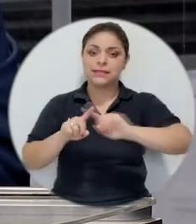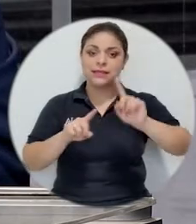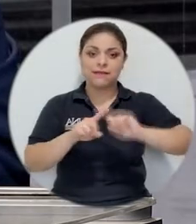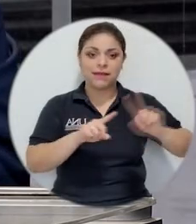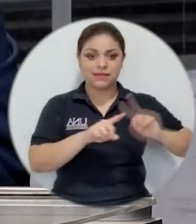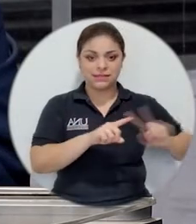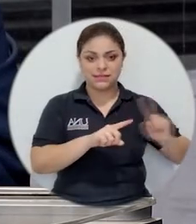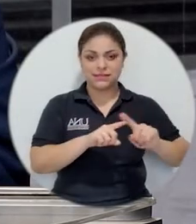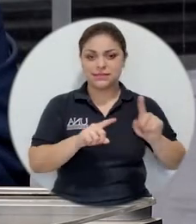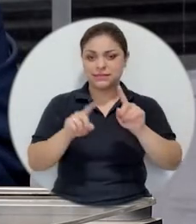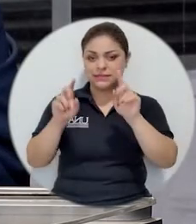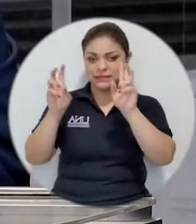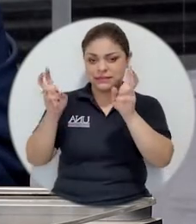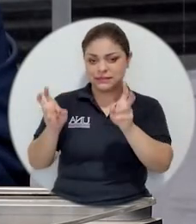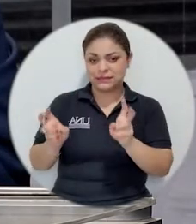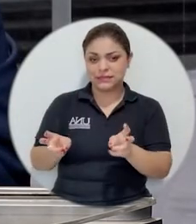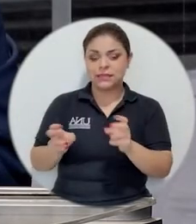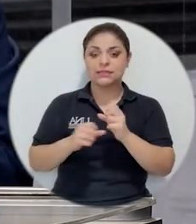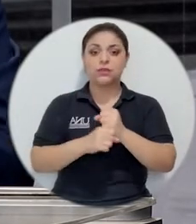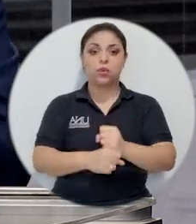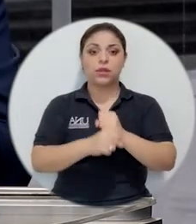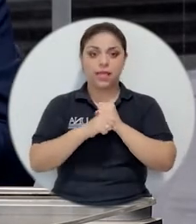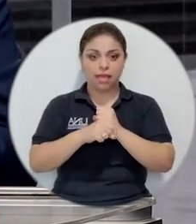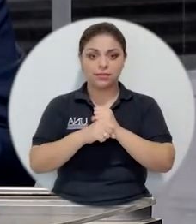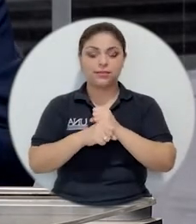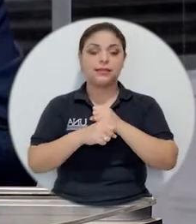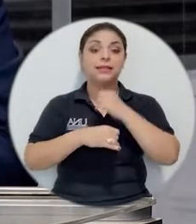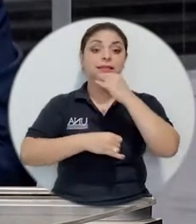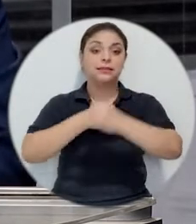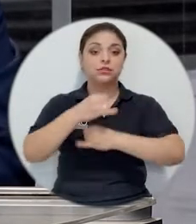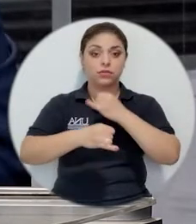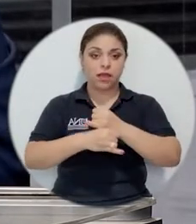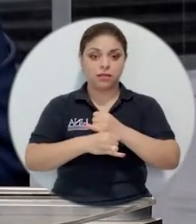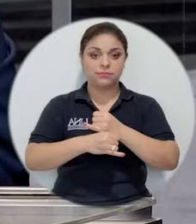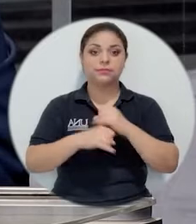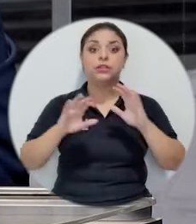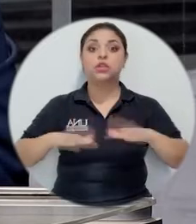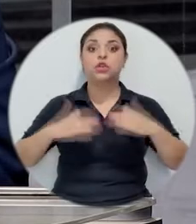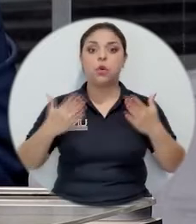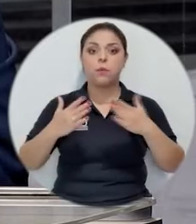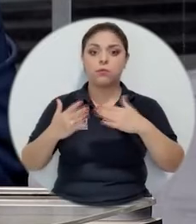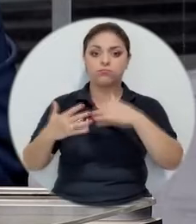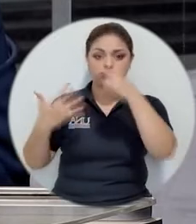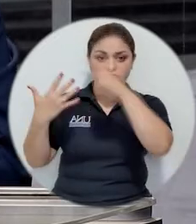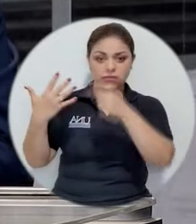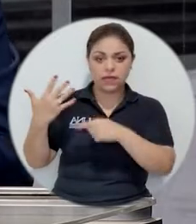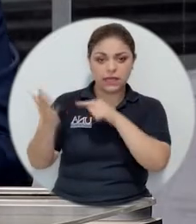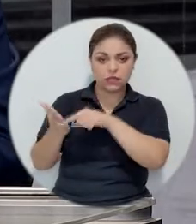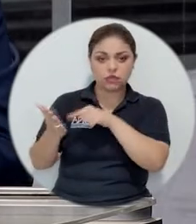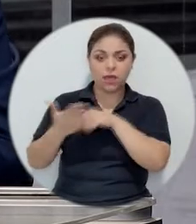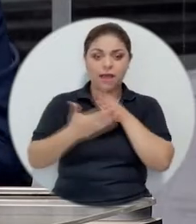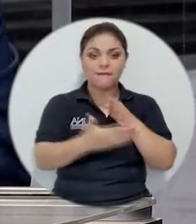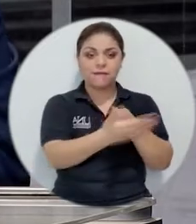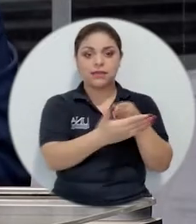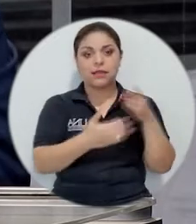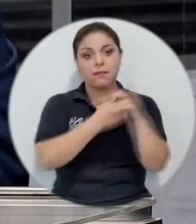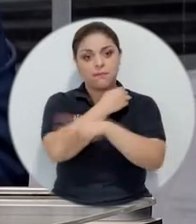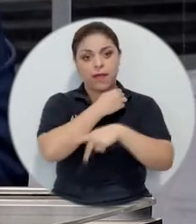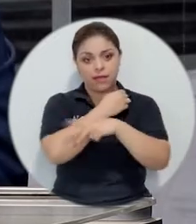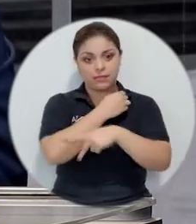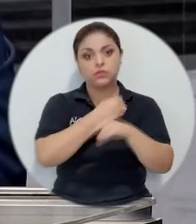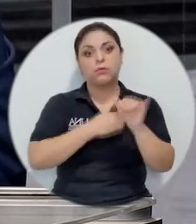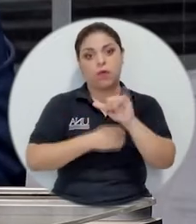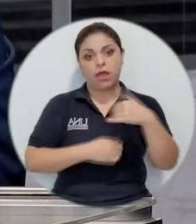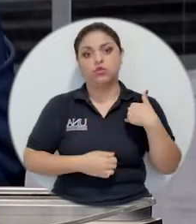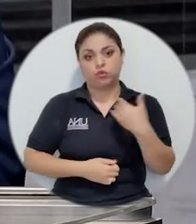las diversas aristas de la seguridad internacional y cómo ellas inciden en un país con las características como el